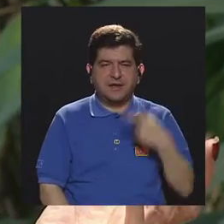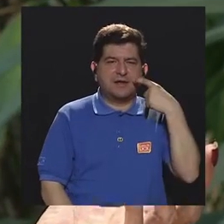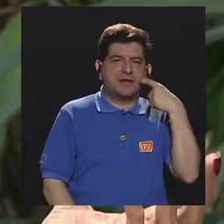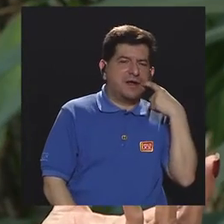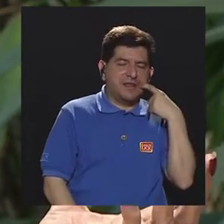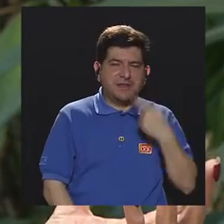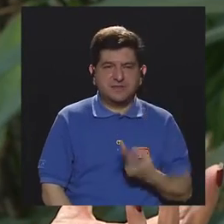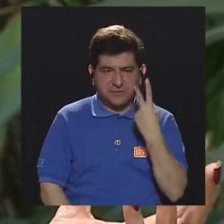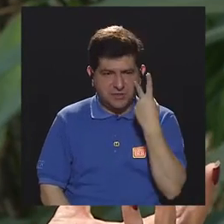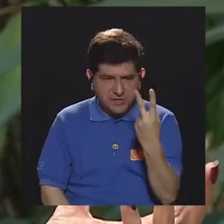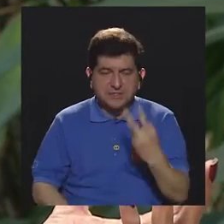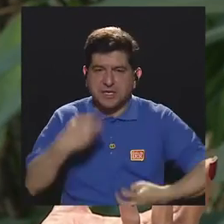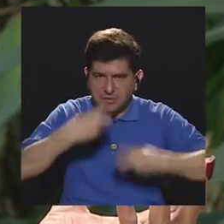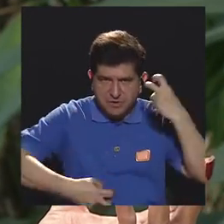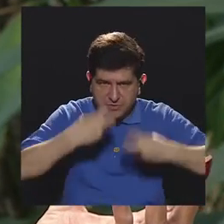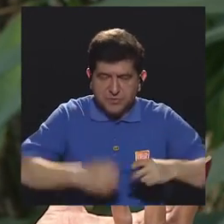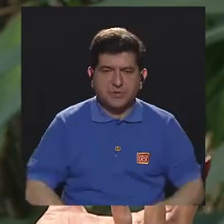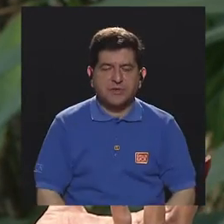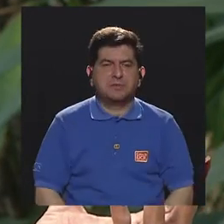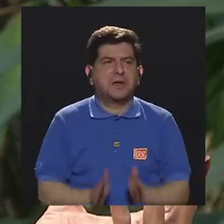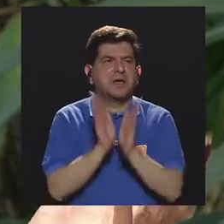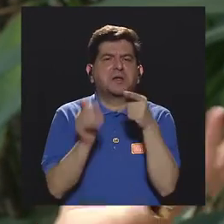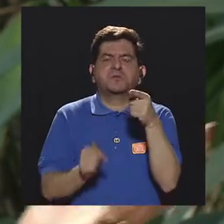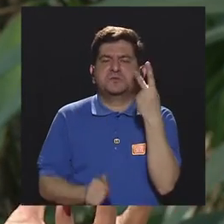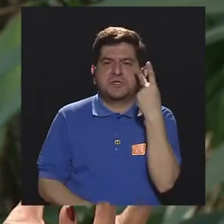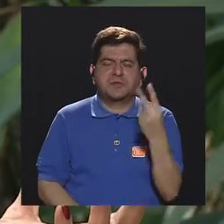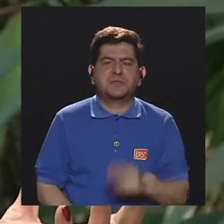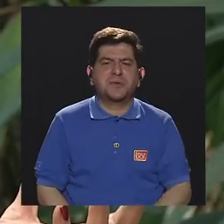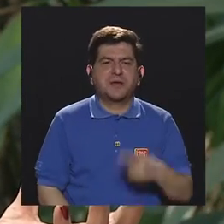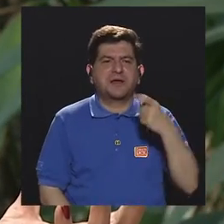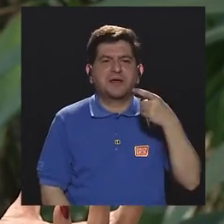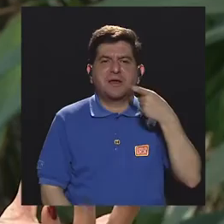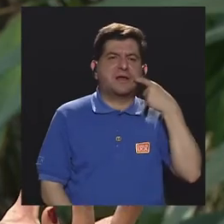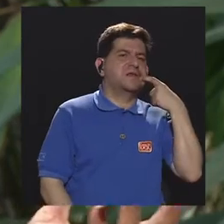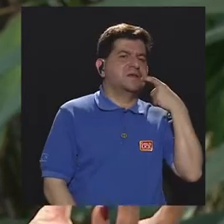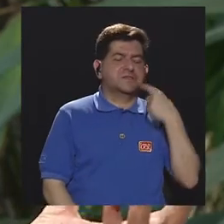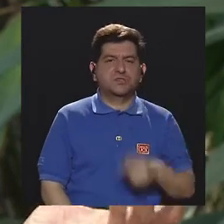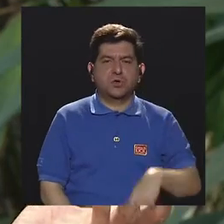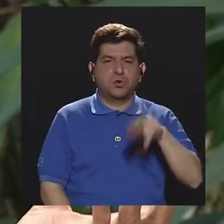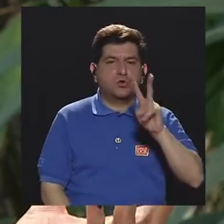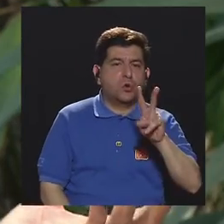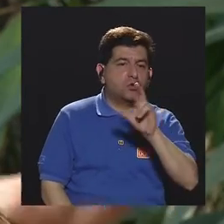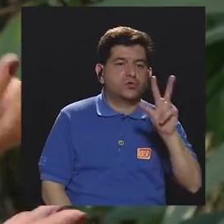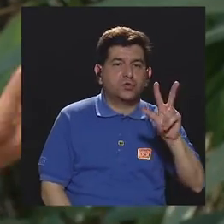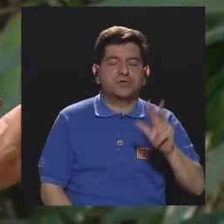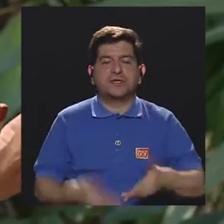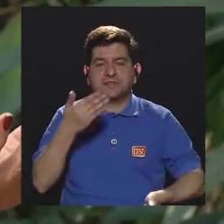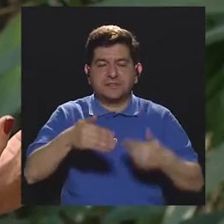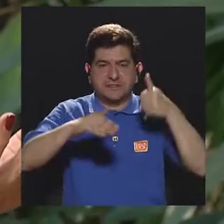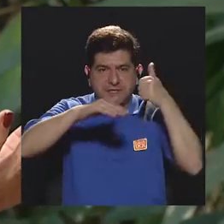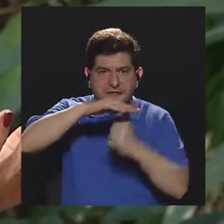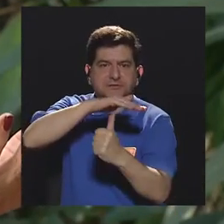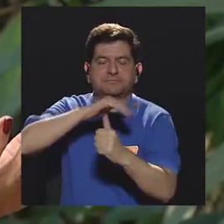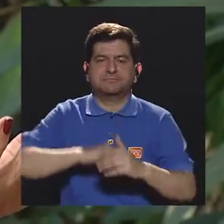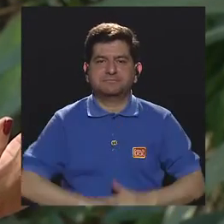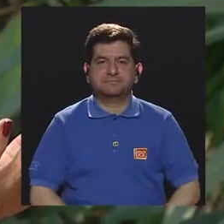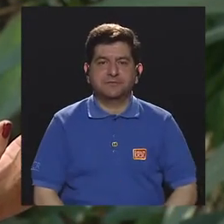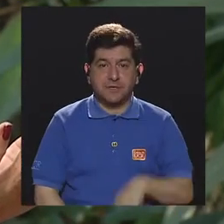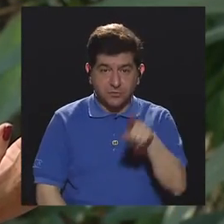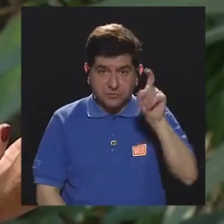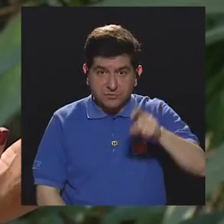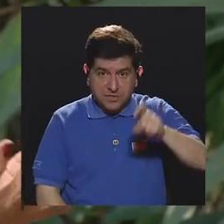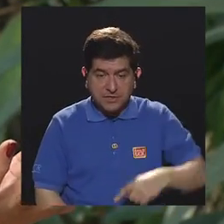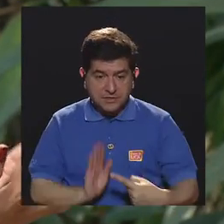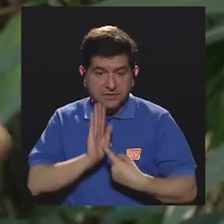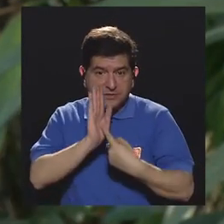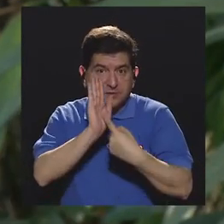visible es la adicción problema. Generalmente, cuando vos ves una adicción, pueden haber dos o tres por debajo. ¿Ves? Entonces,